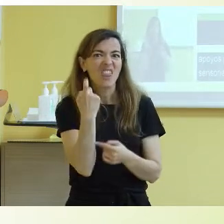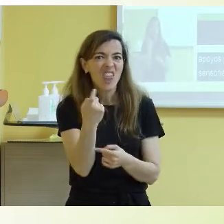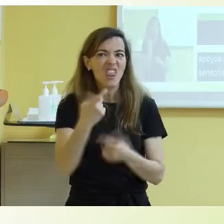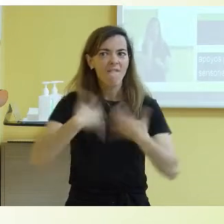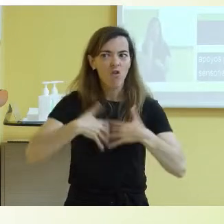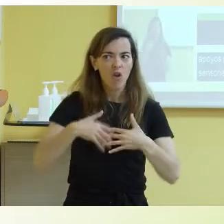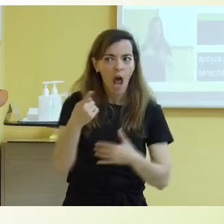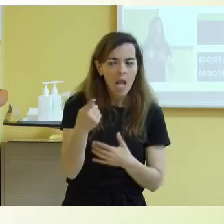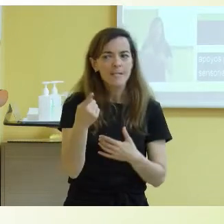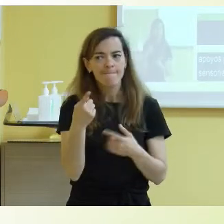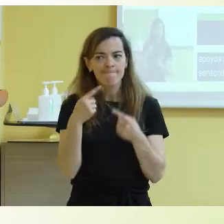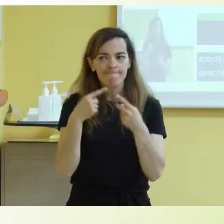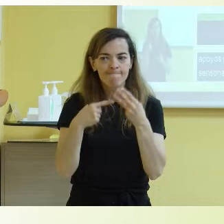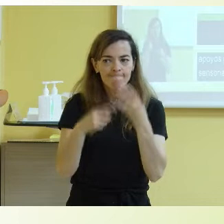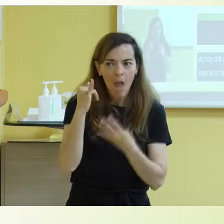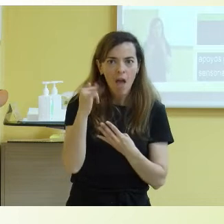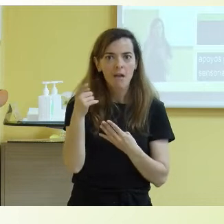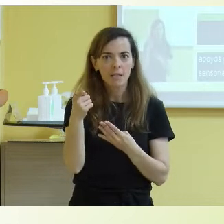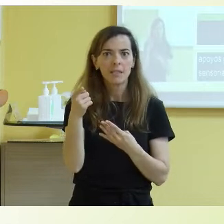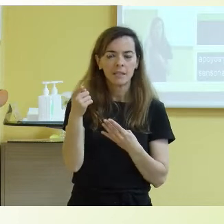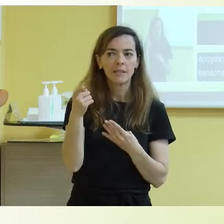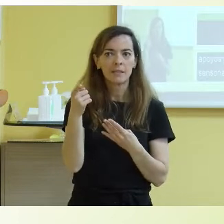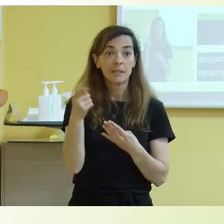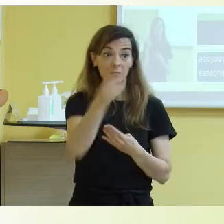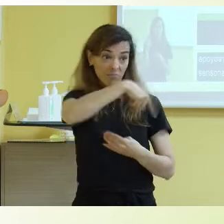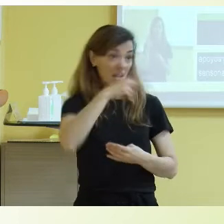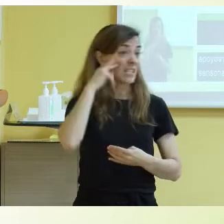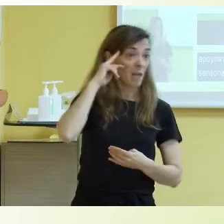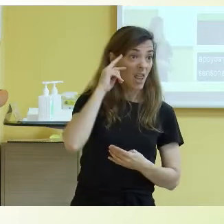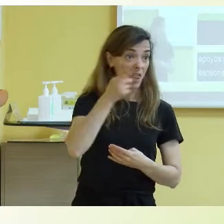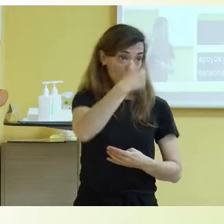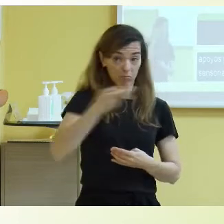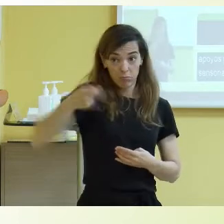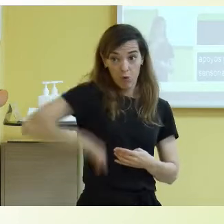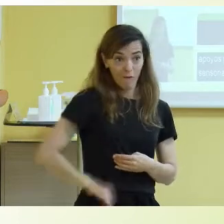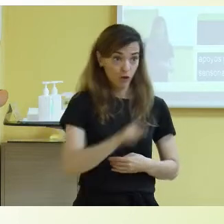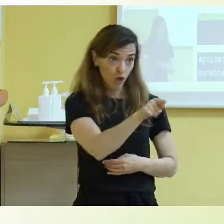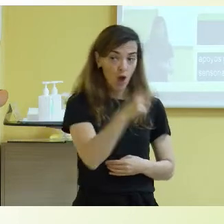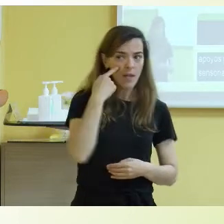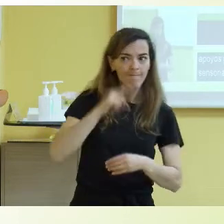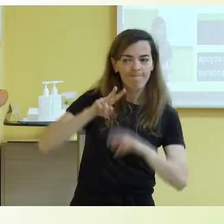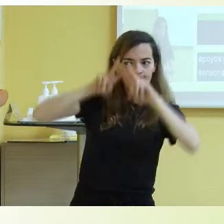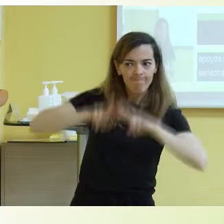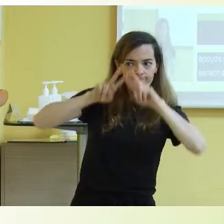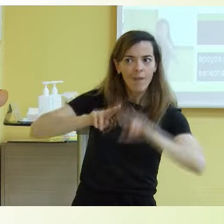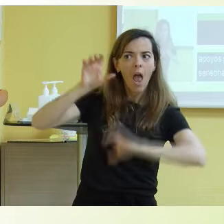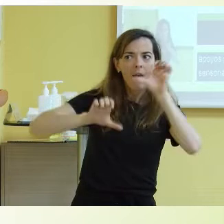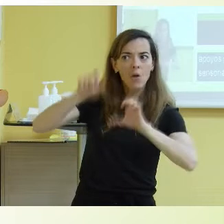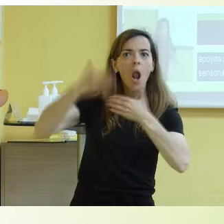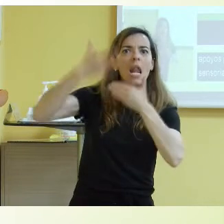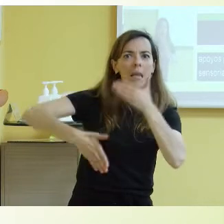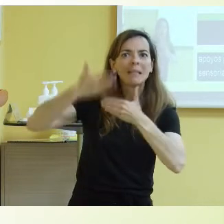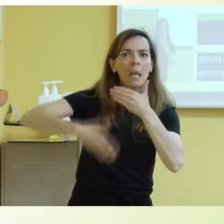andar pasando por vuestra experiencia, vuestra profesionalidad en términos de evaluar cuáles son las limitaciones que